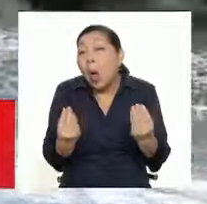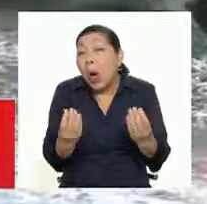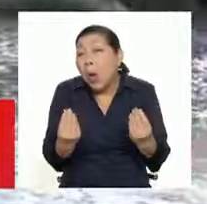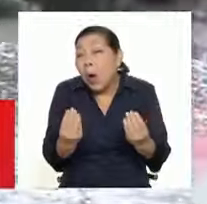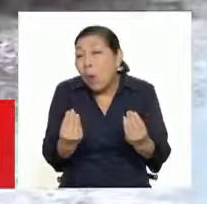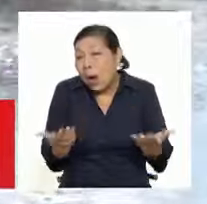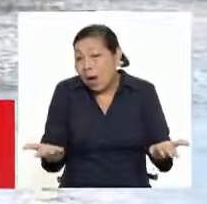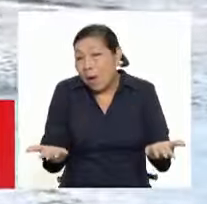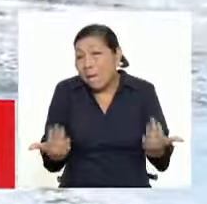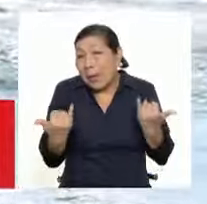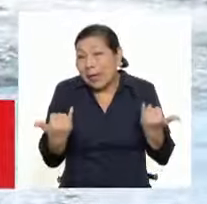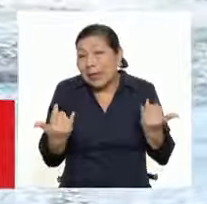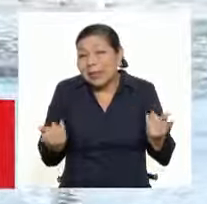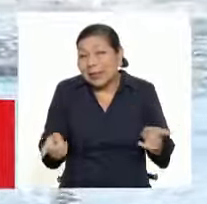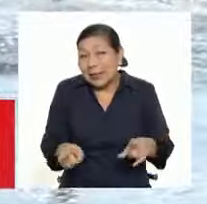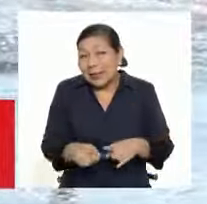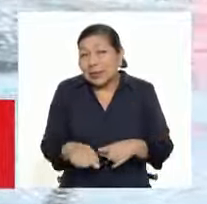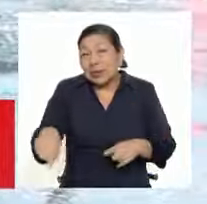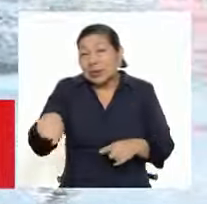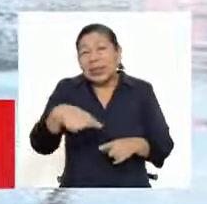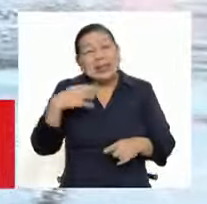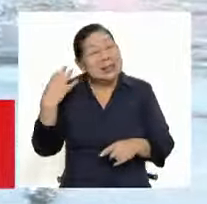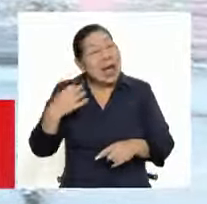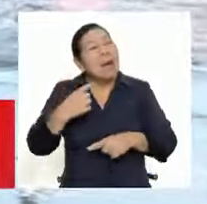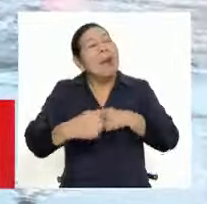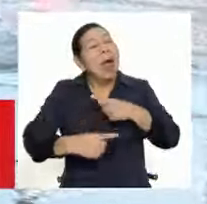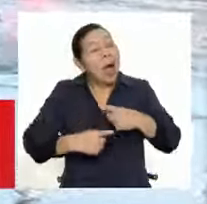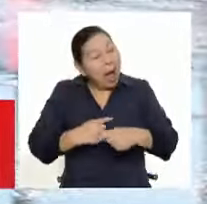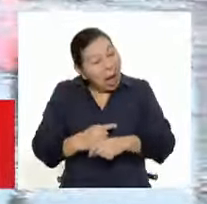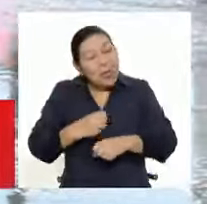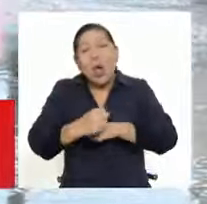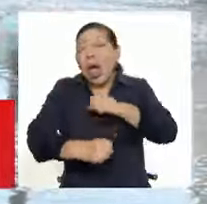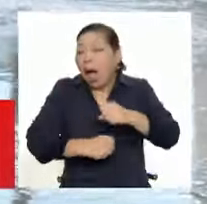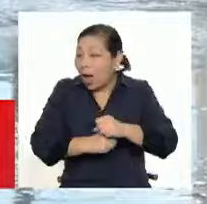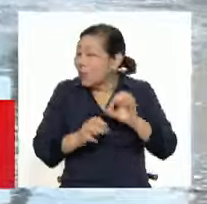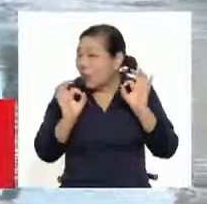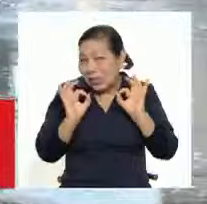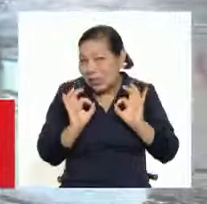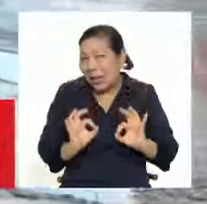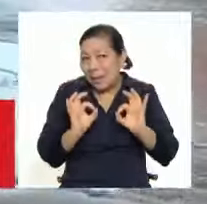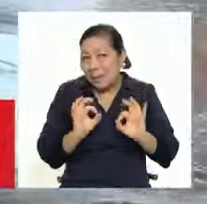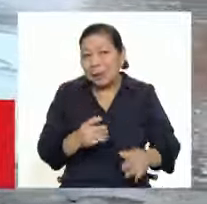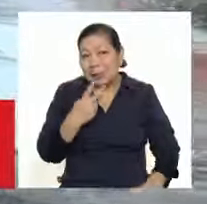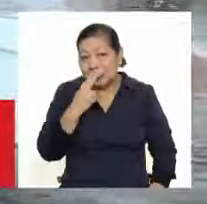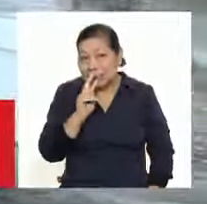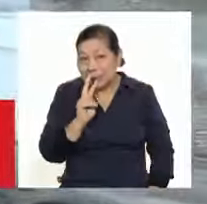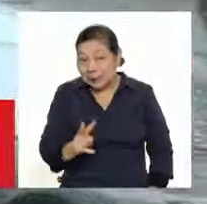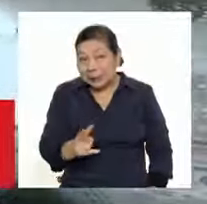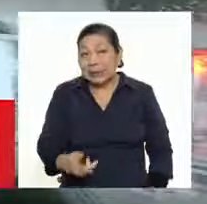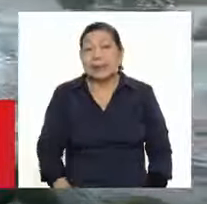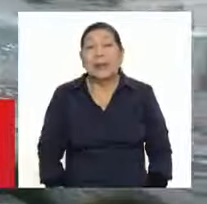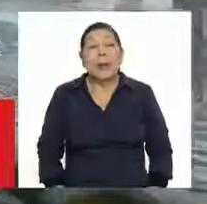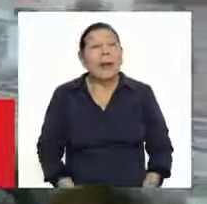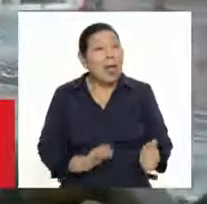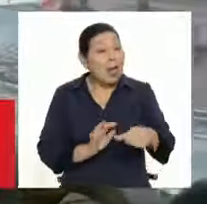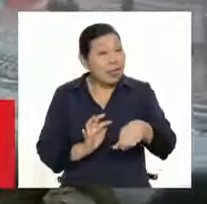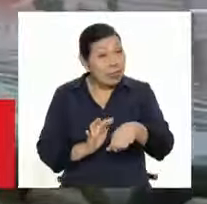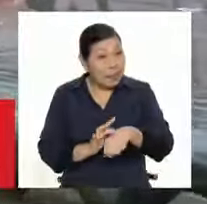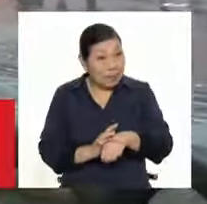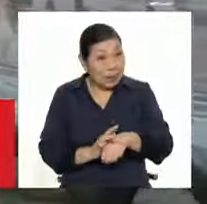presenta generalmente en esta temporada todos los años en esa parte de Lima Sur. Hay que señalar, compañeras, que más